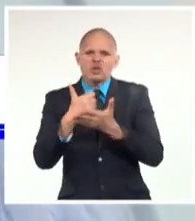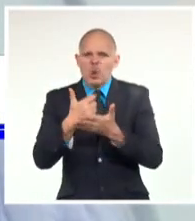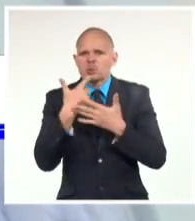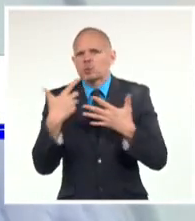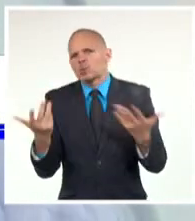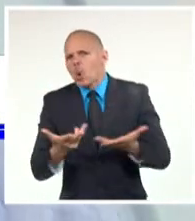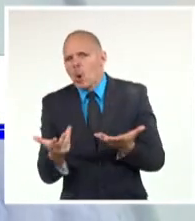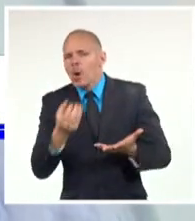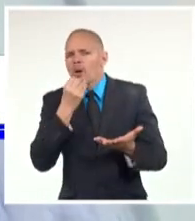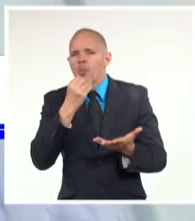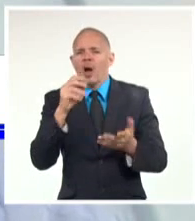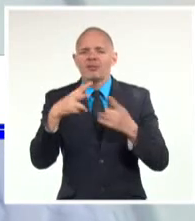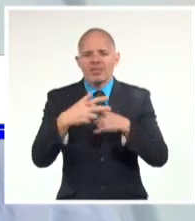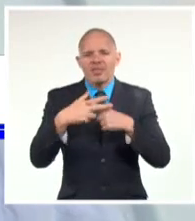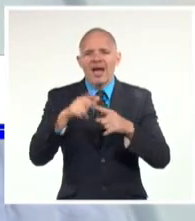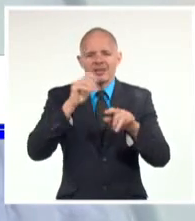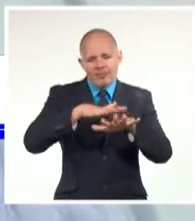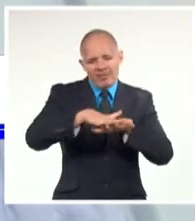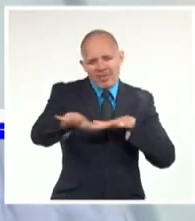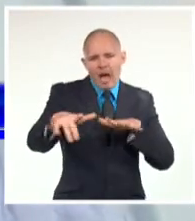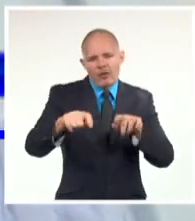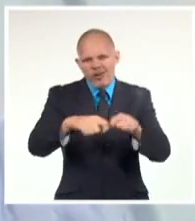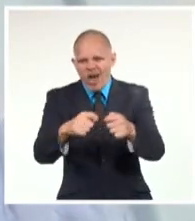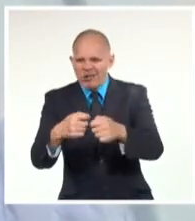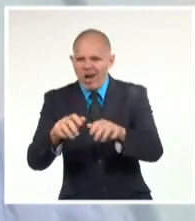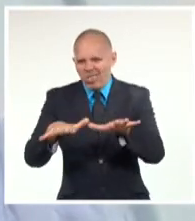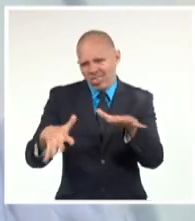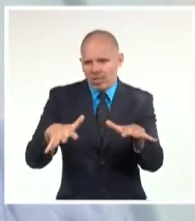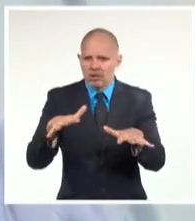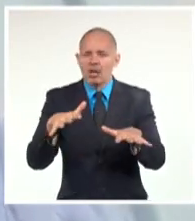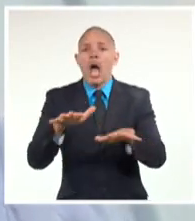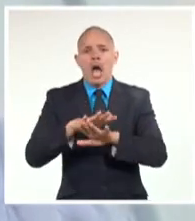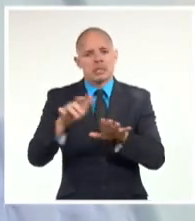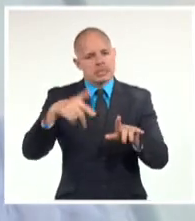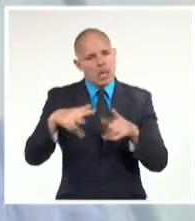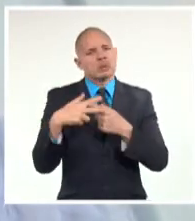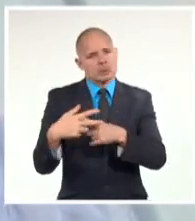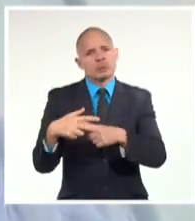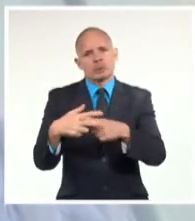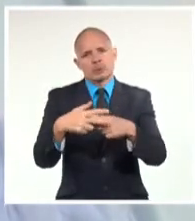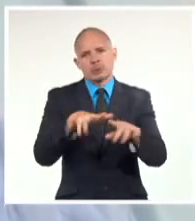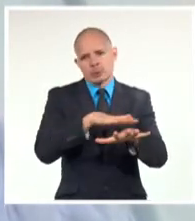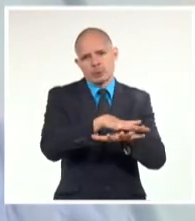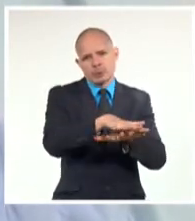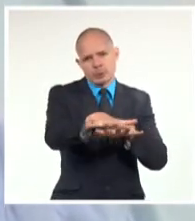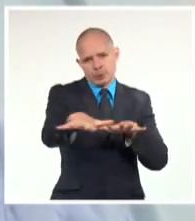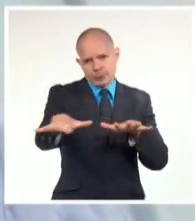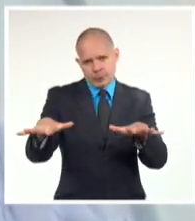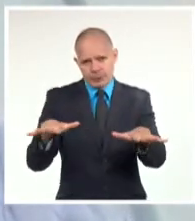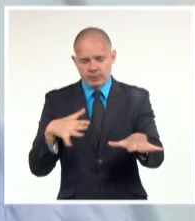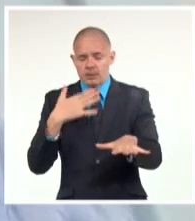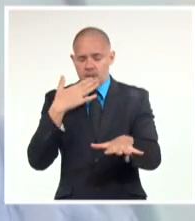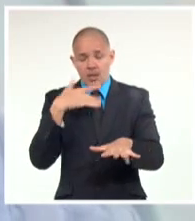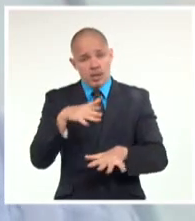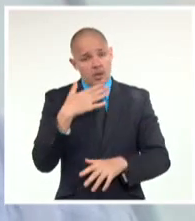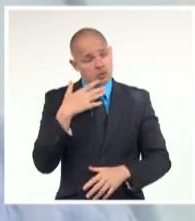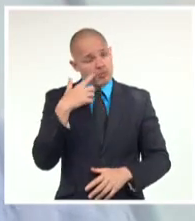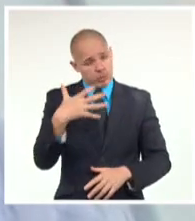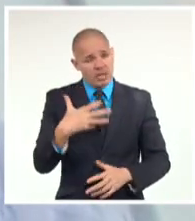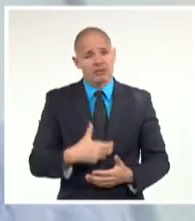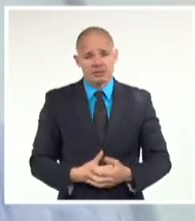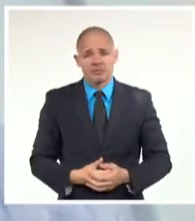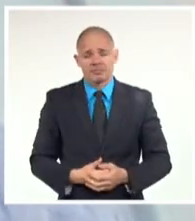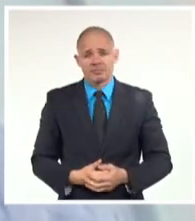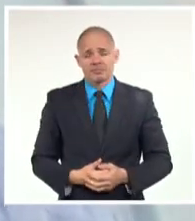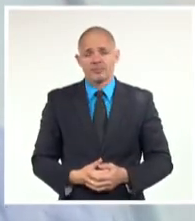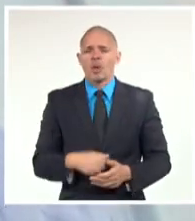del tabloncillo, que fue uno de los elementos más afectados durante los últimos años, creo que para nosotros es de especial significación. Así